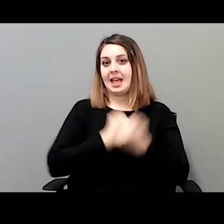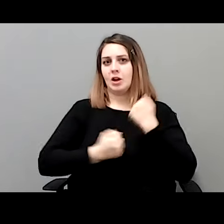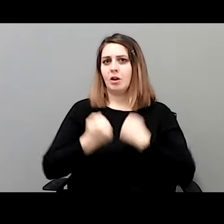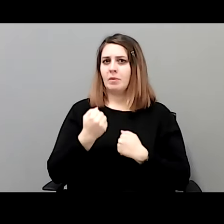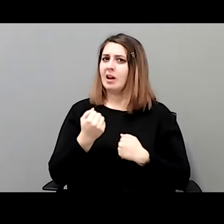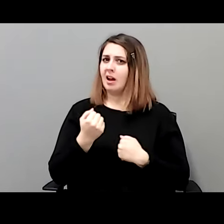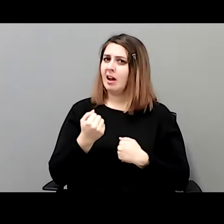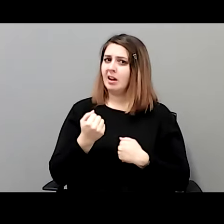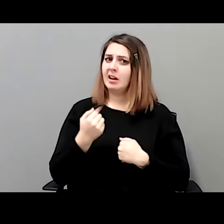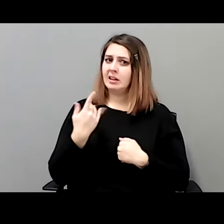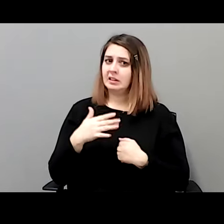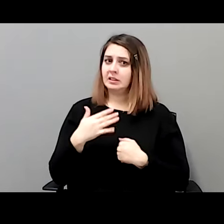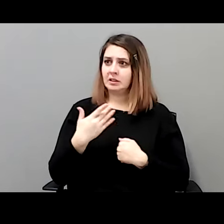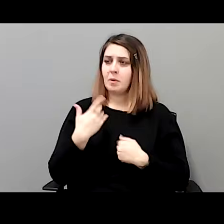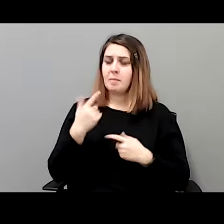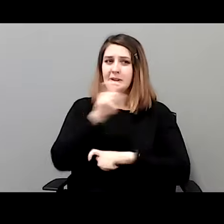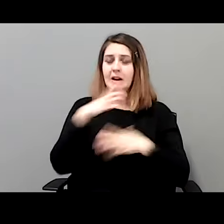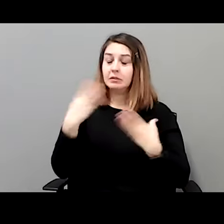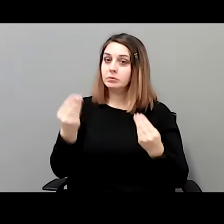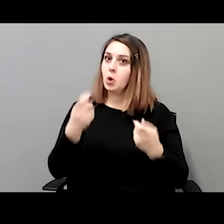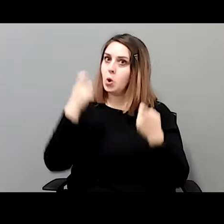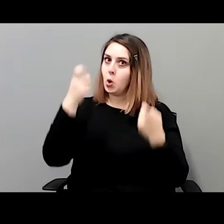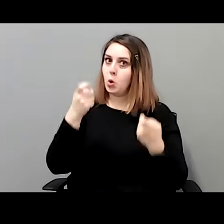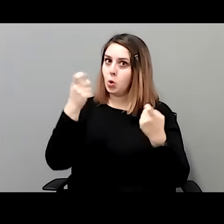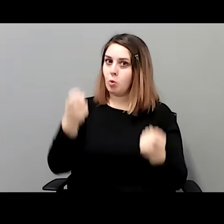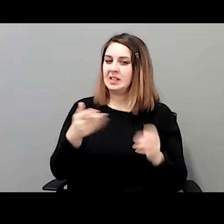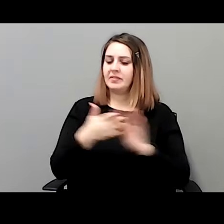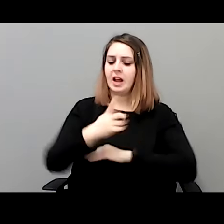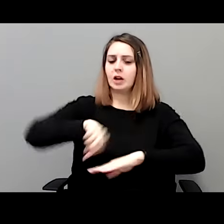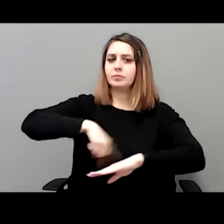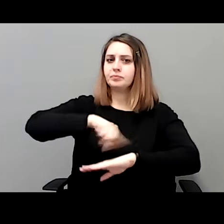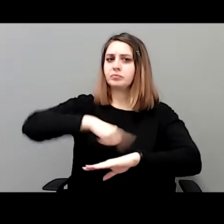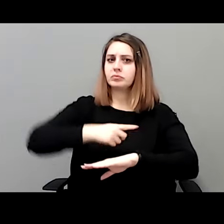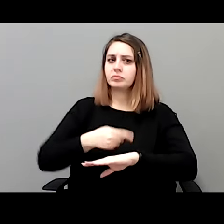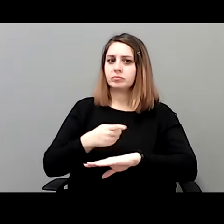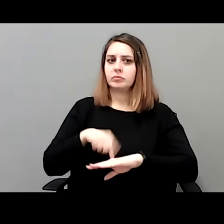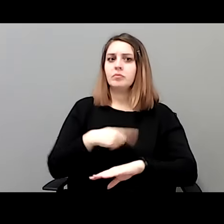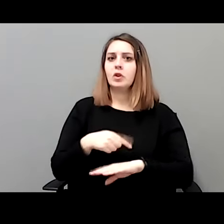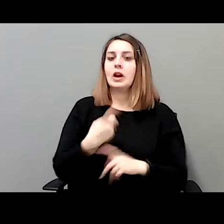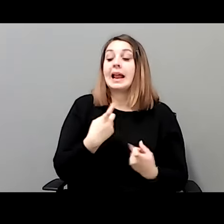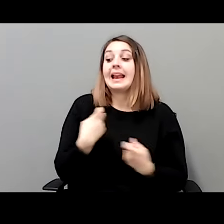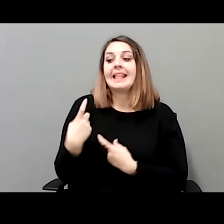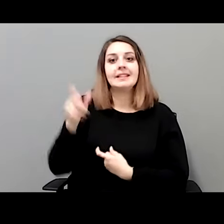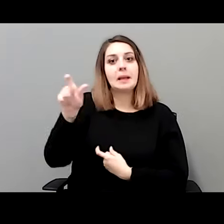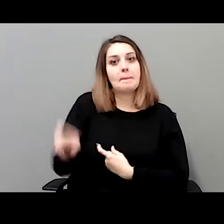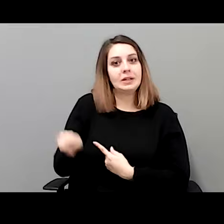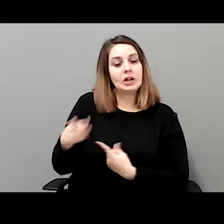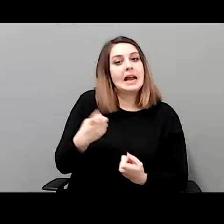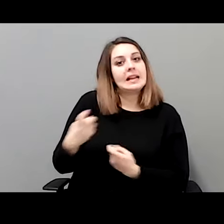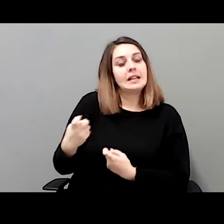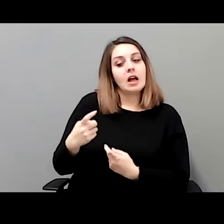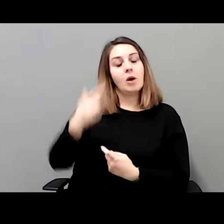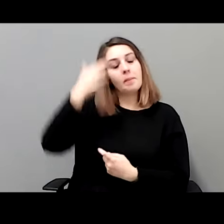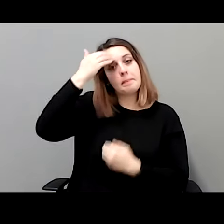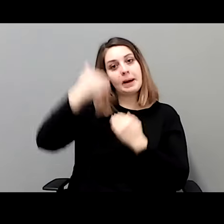cuesta muchísimo entender, ¿no? Si son unas horas, son horas que necesita una persona con